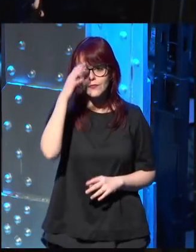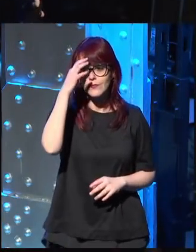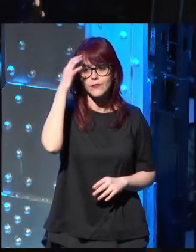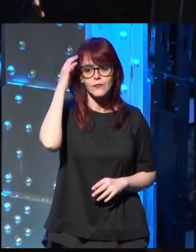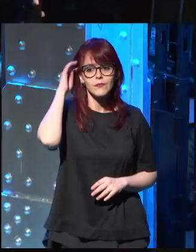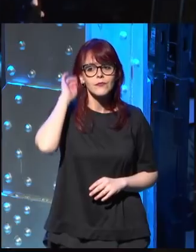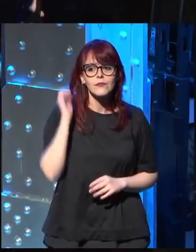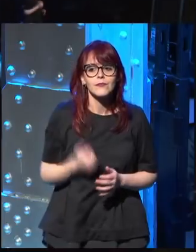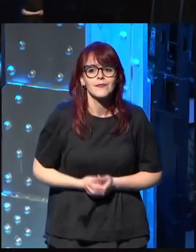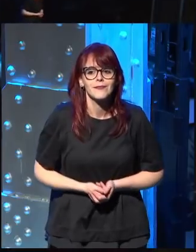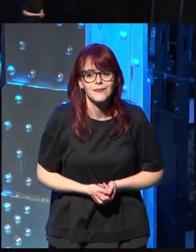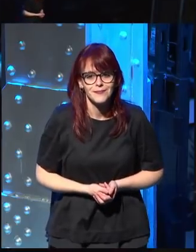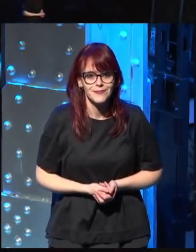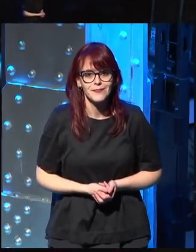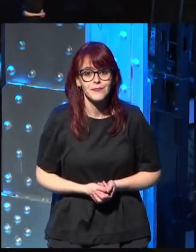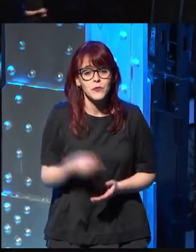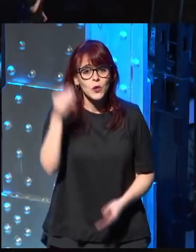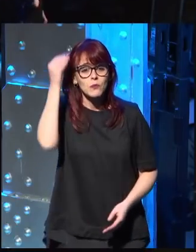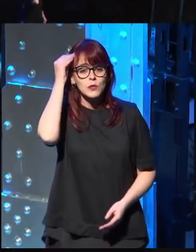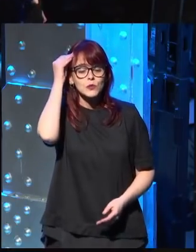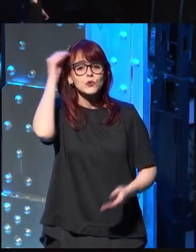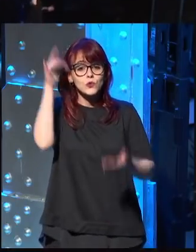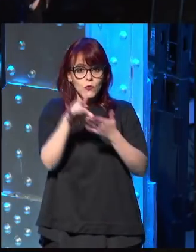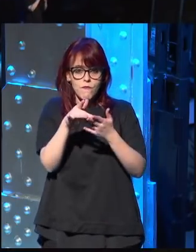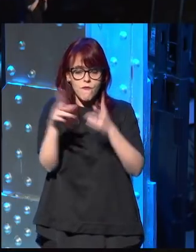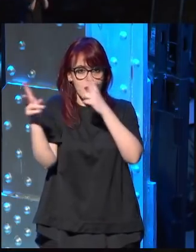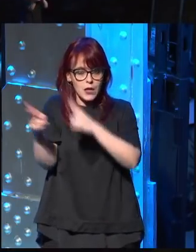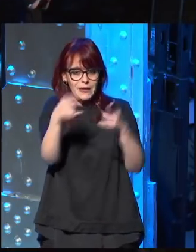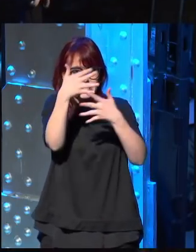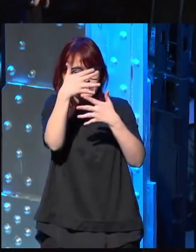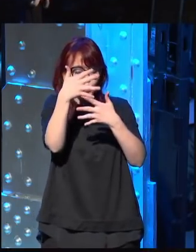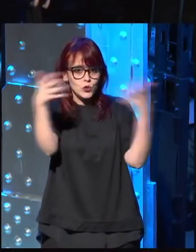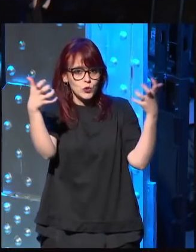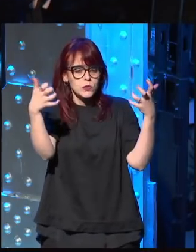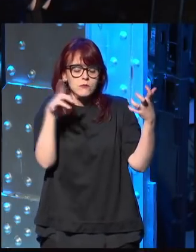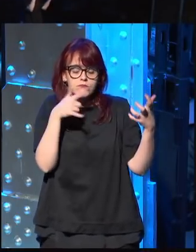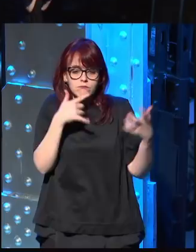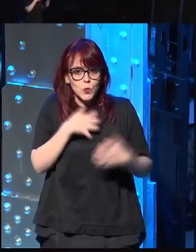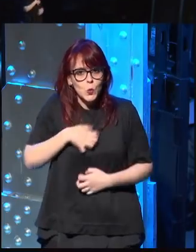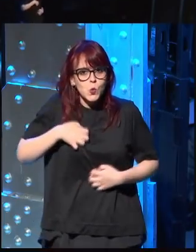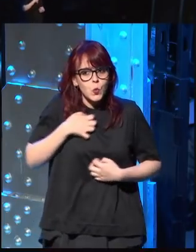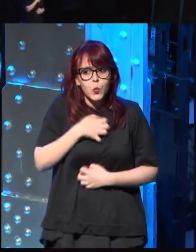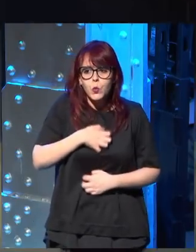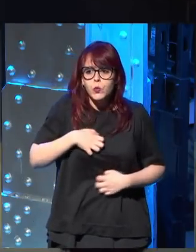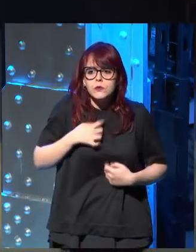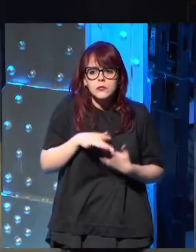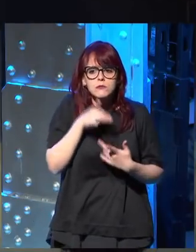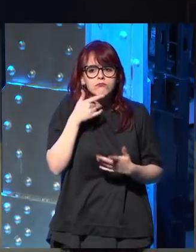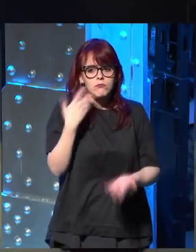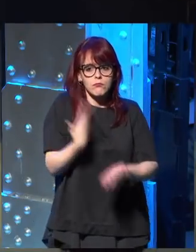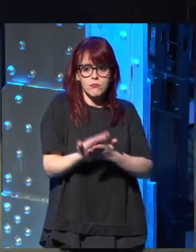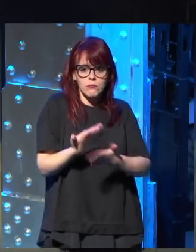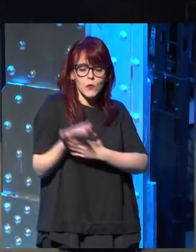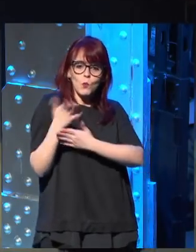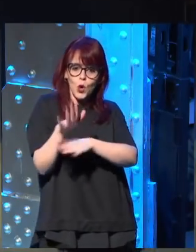Bueno, yo creo que este fragmento es especialmente conmovedor y revela muy